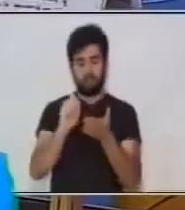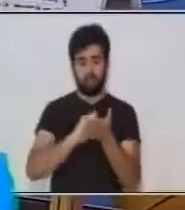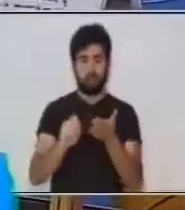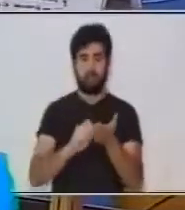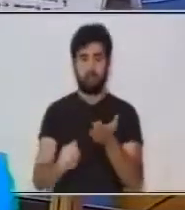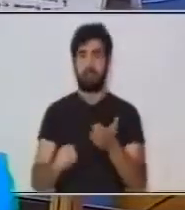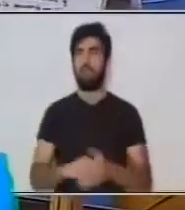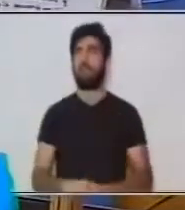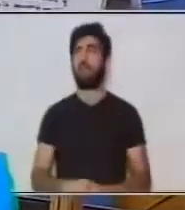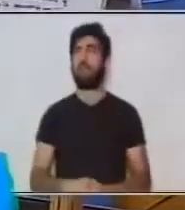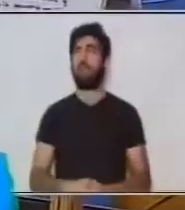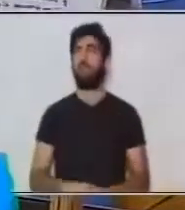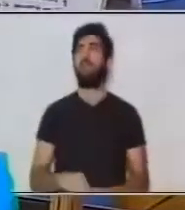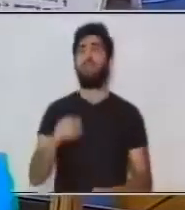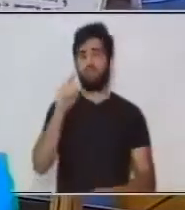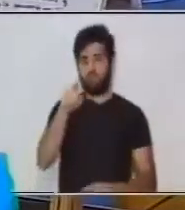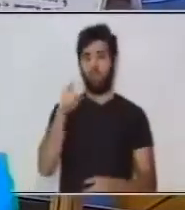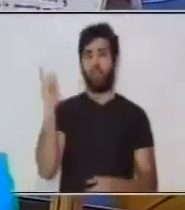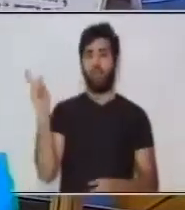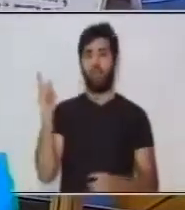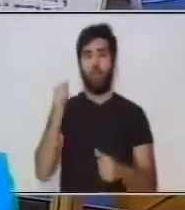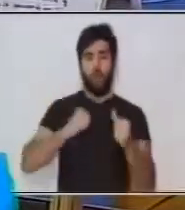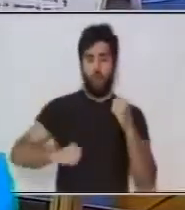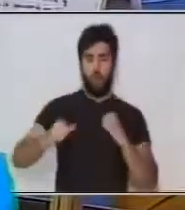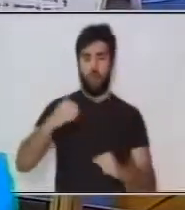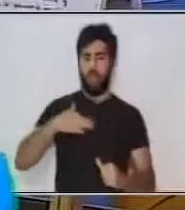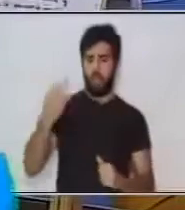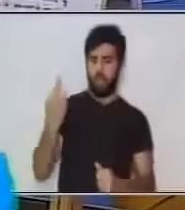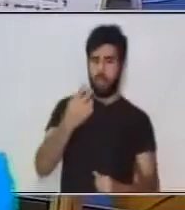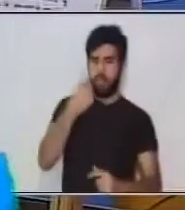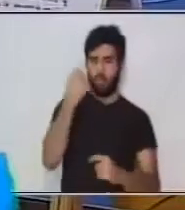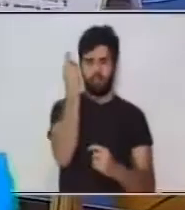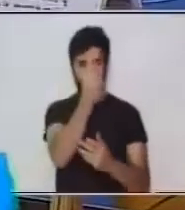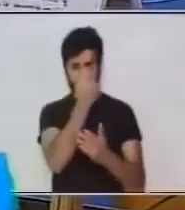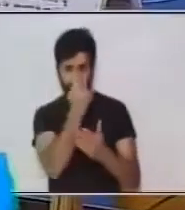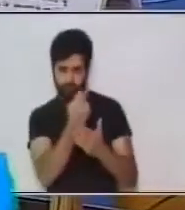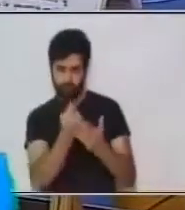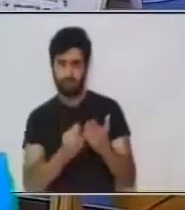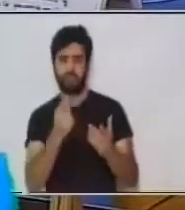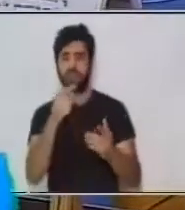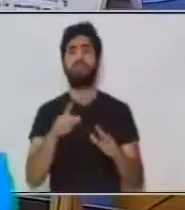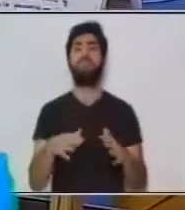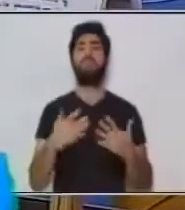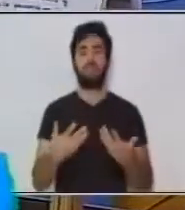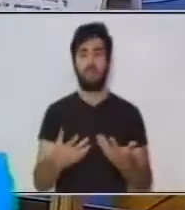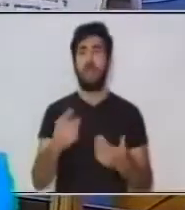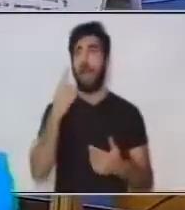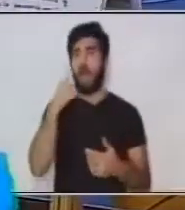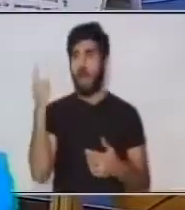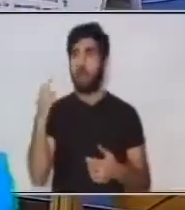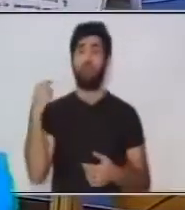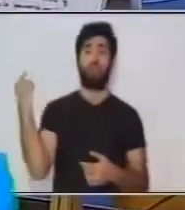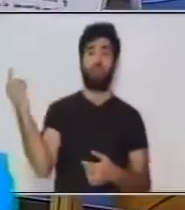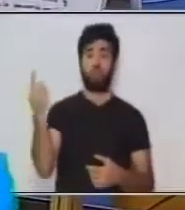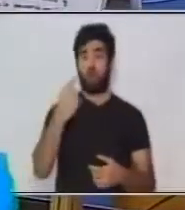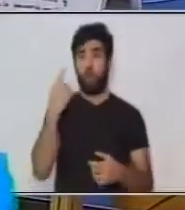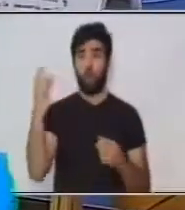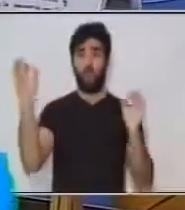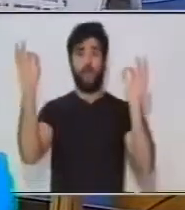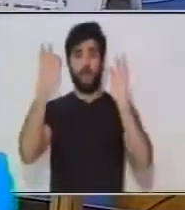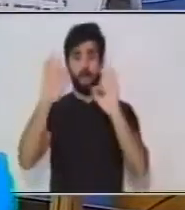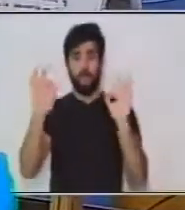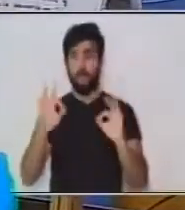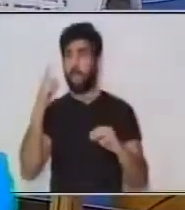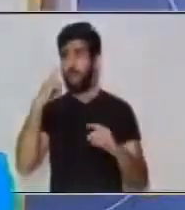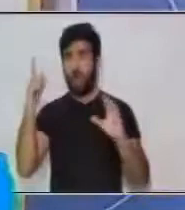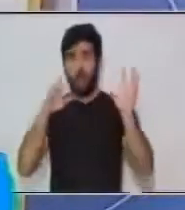tú. Esta obra de arte la vas a elaborar con la composición de todas las figuras geométricas y con